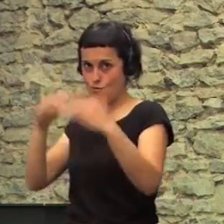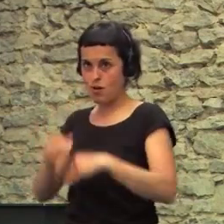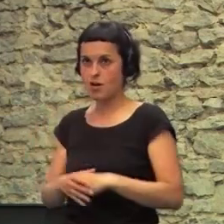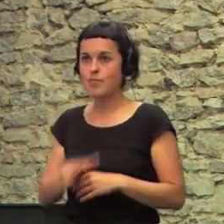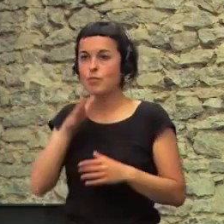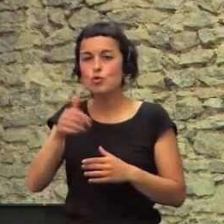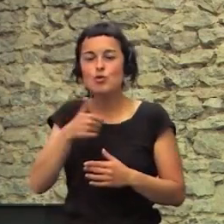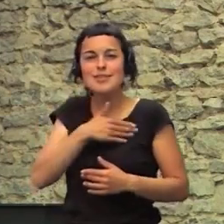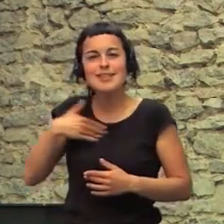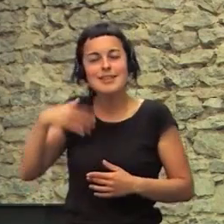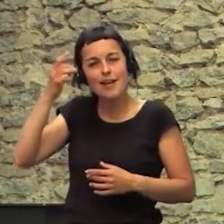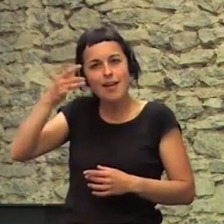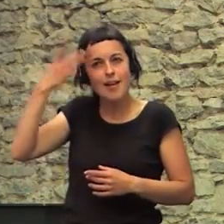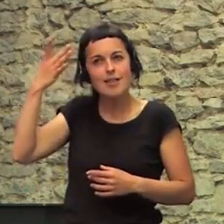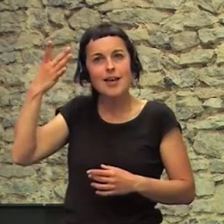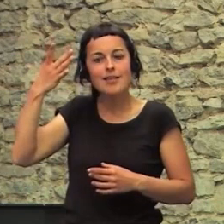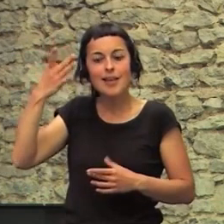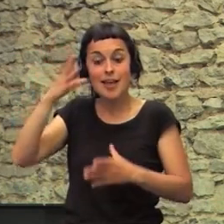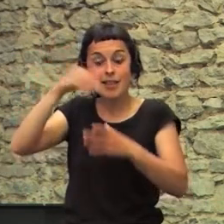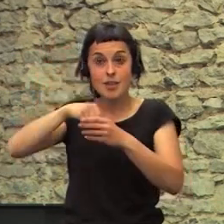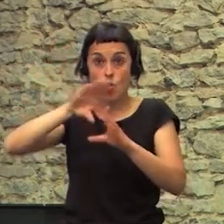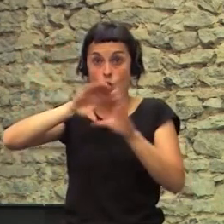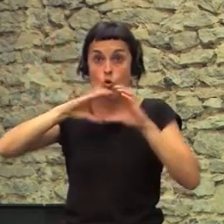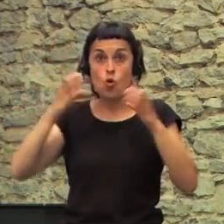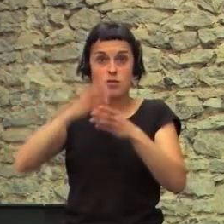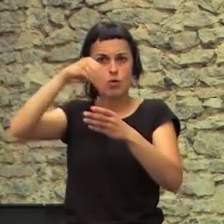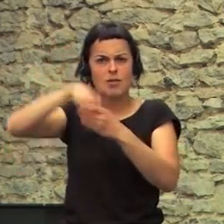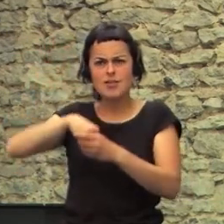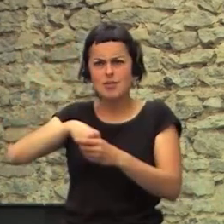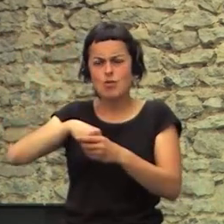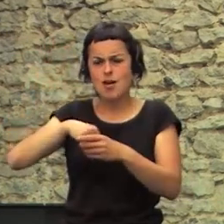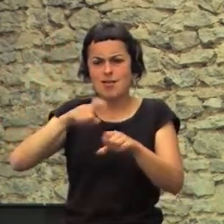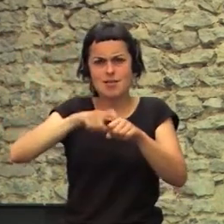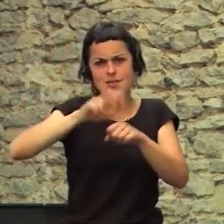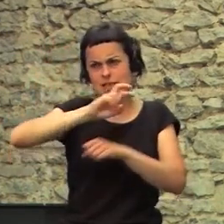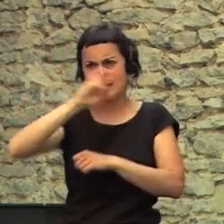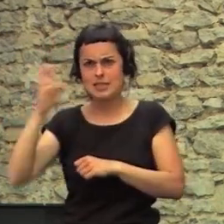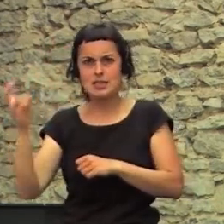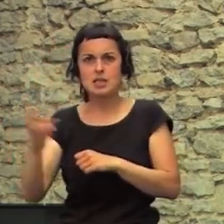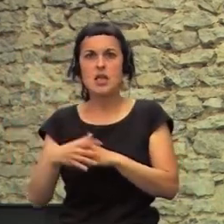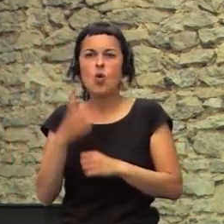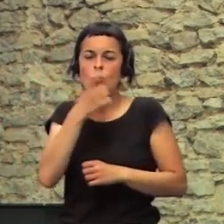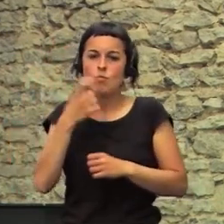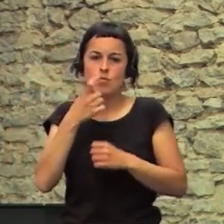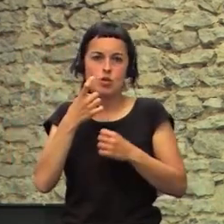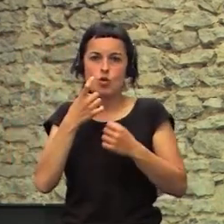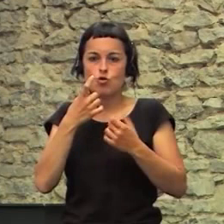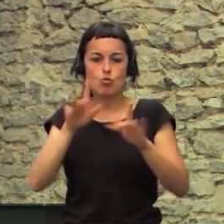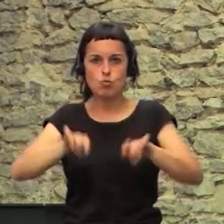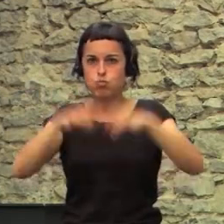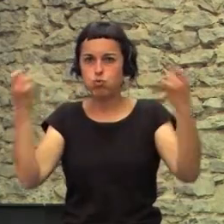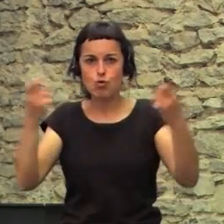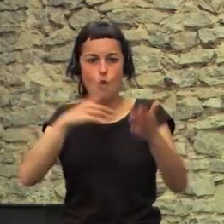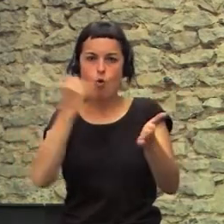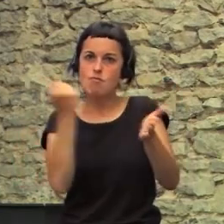os quería transmitir, la de la heterogeneidad y la de romper mitos, ¿no? Romper mitos, romper